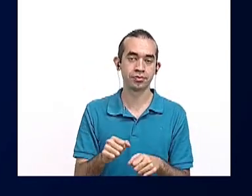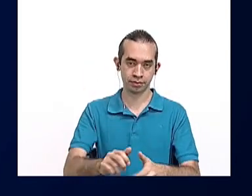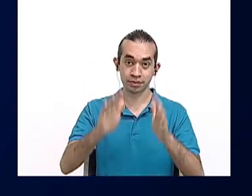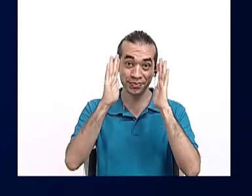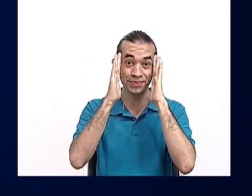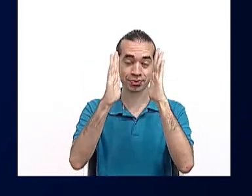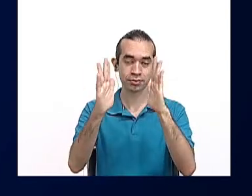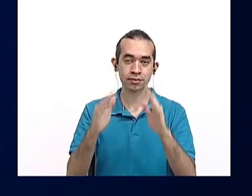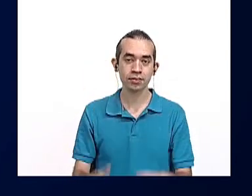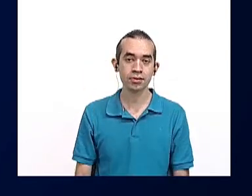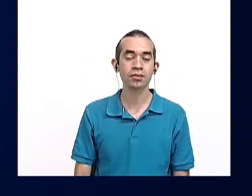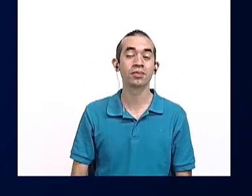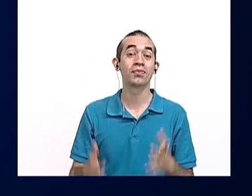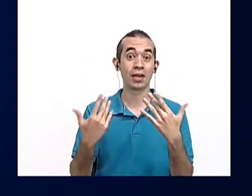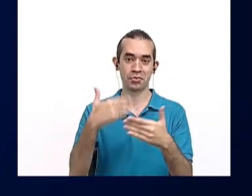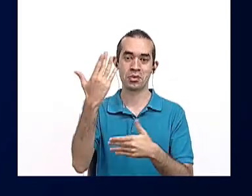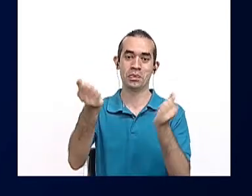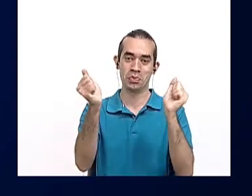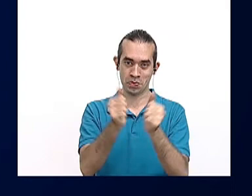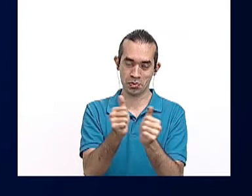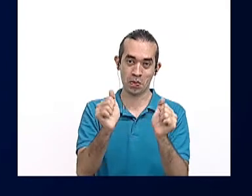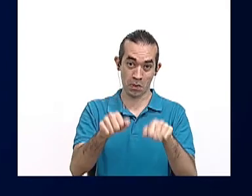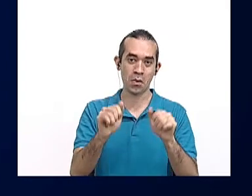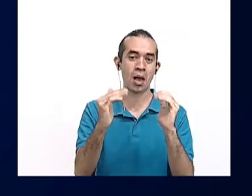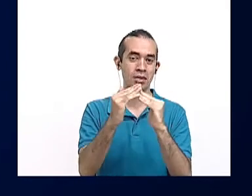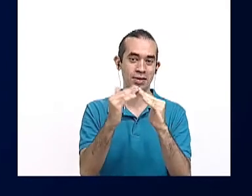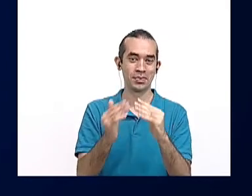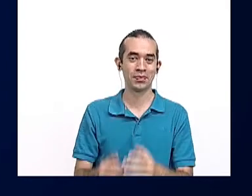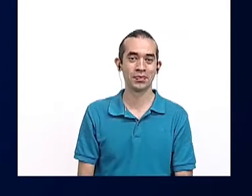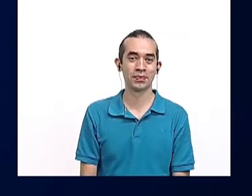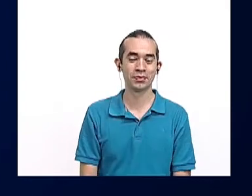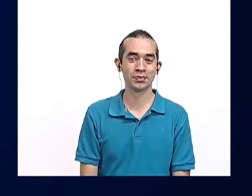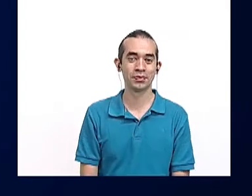prestarle mucha atención y después lo puedan reproducir.